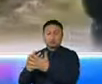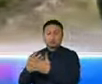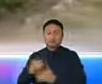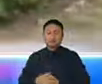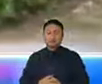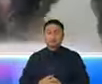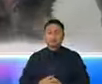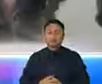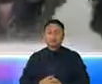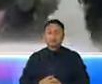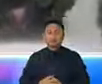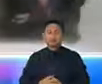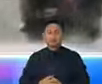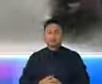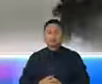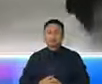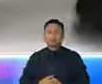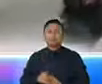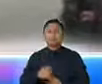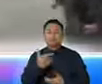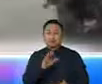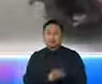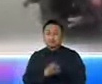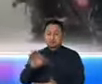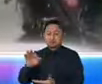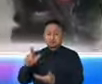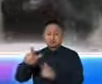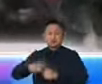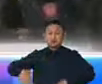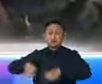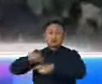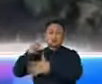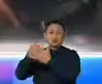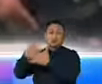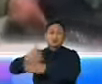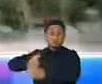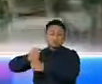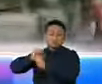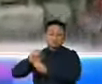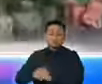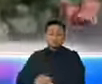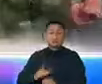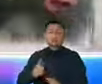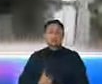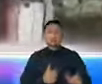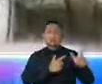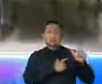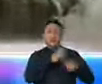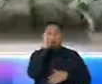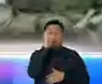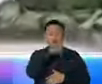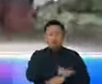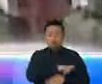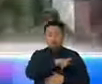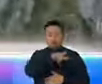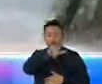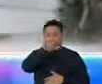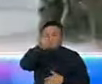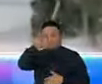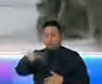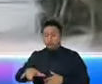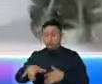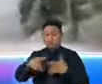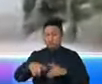detenido. El traslado al penal de máxima seguridad se realizó en un avión de la Fuerza Aérea Colombiana, en medio de un